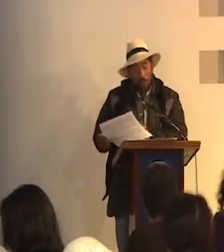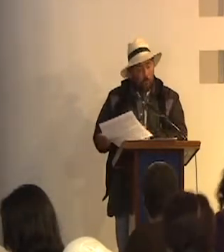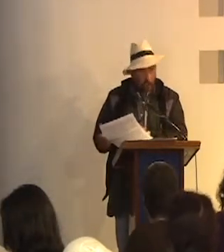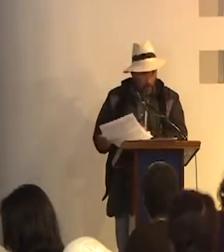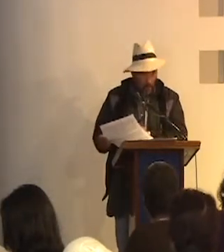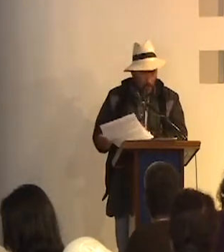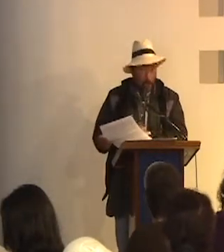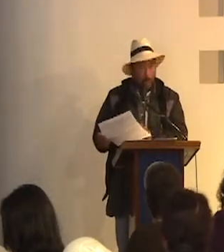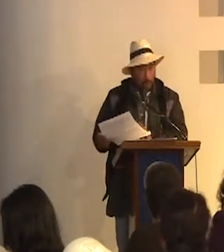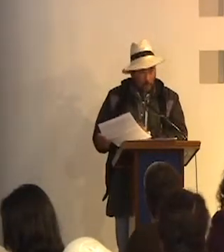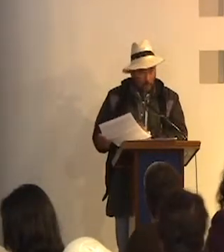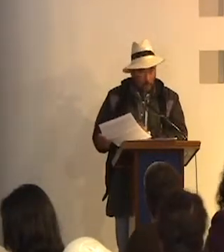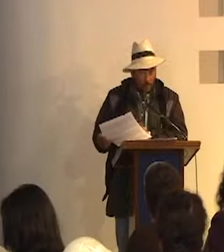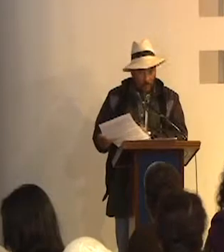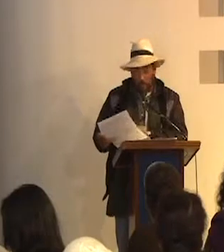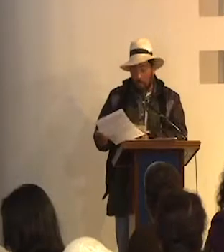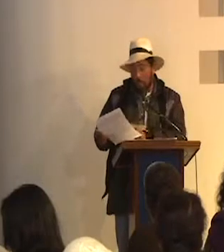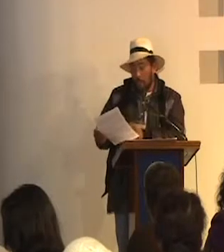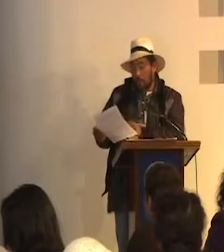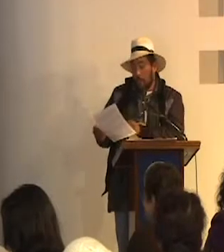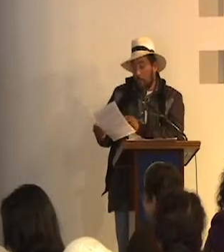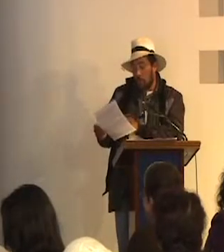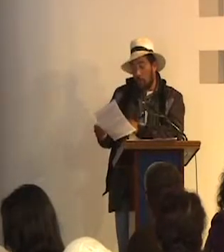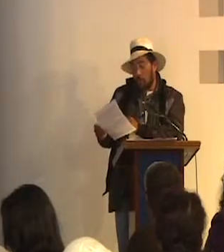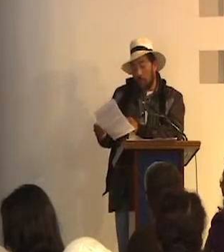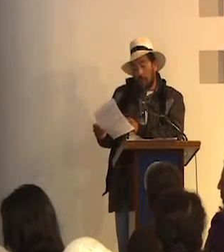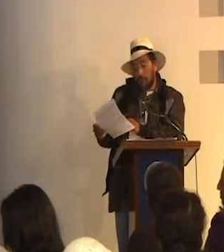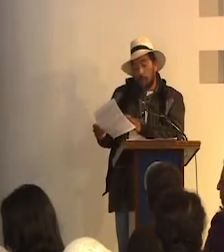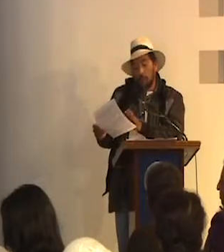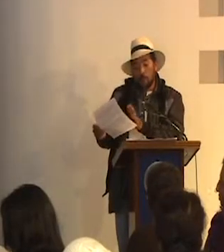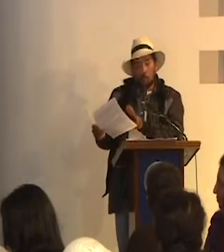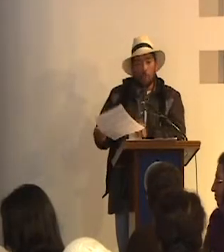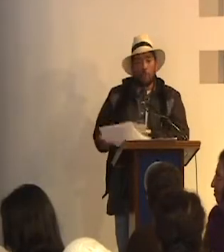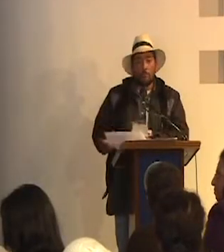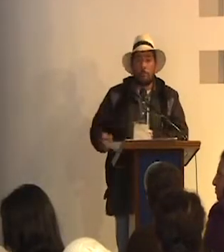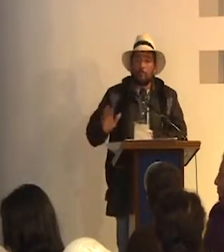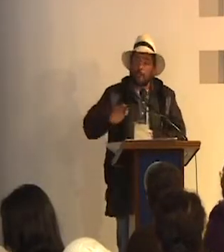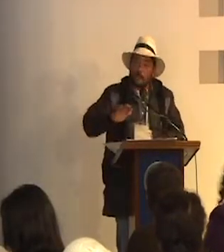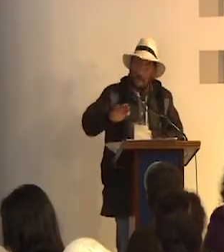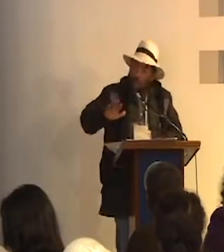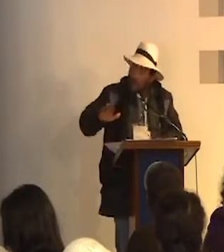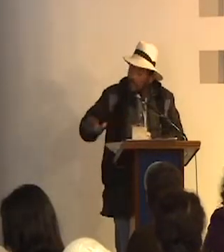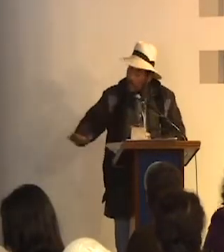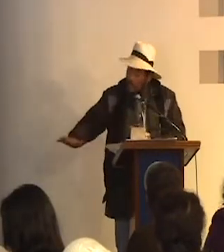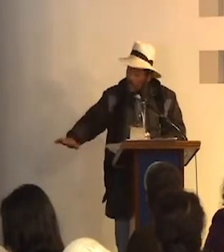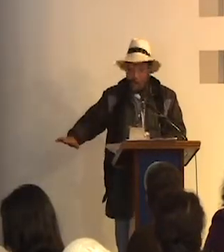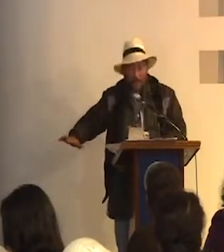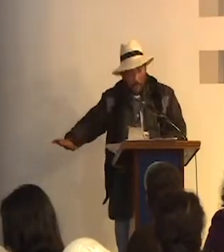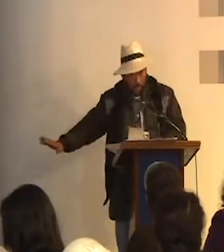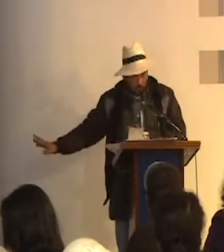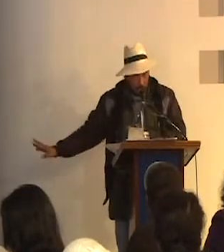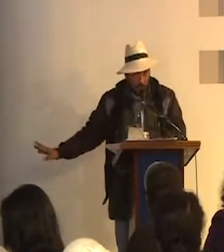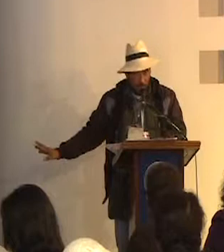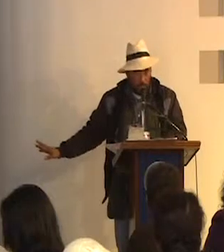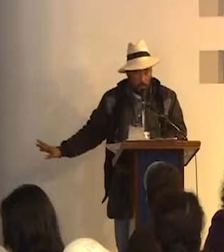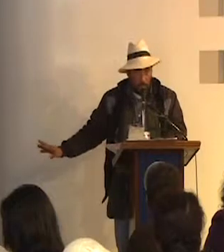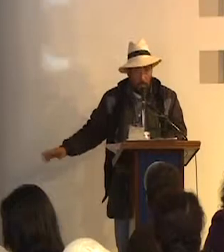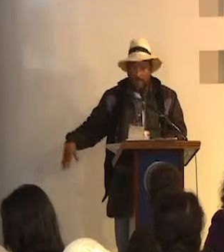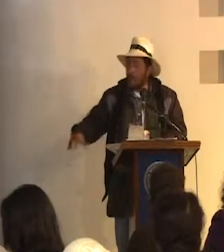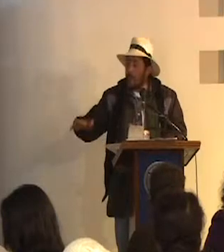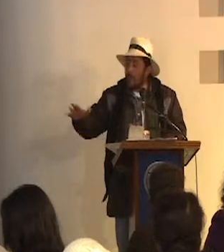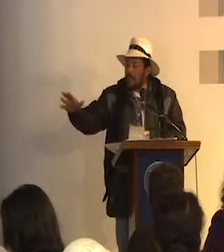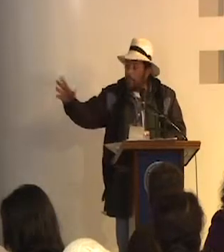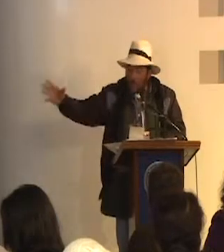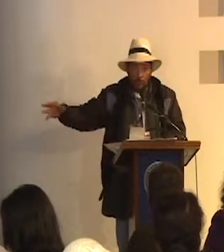no es algo que no podemos permitirlo, no podemos seguirlo permitiendo. Son 8 millones para hacer que las escaleras les hagan